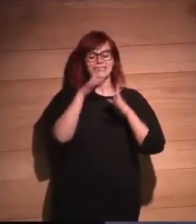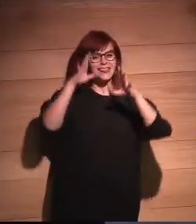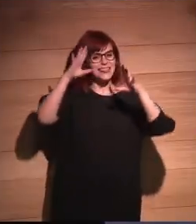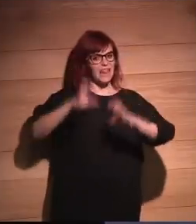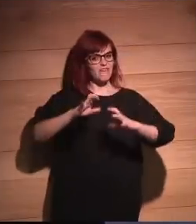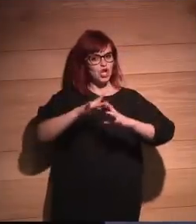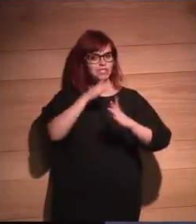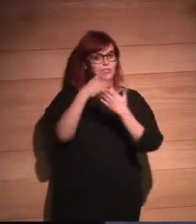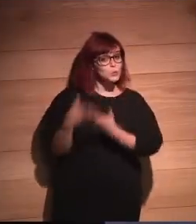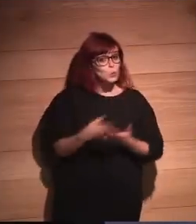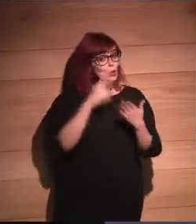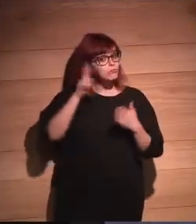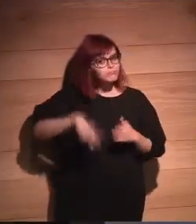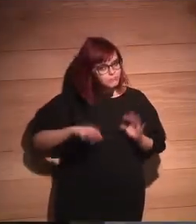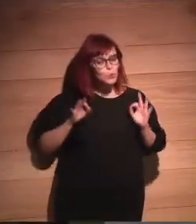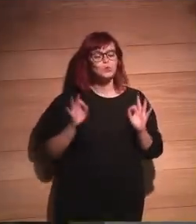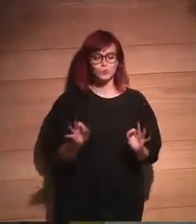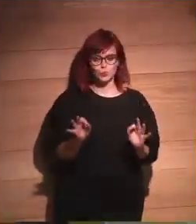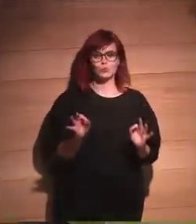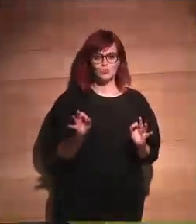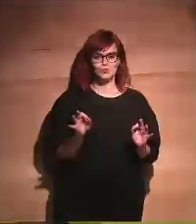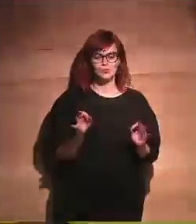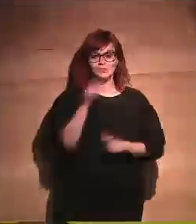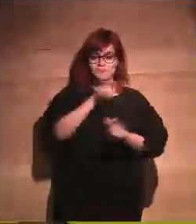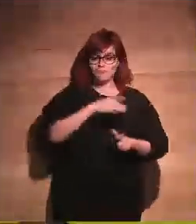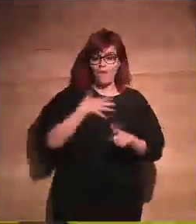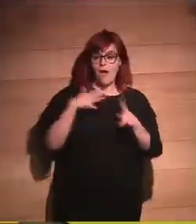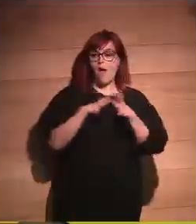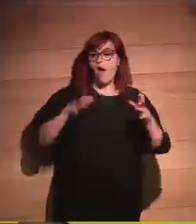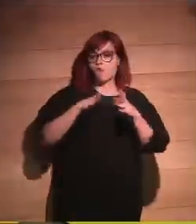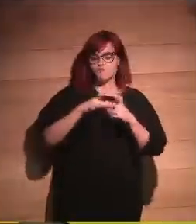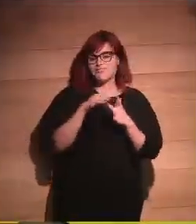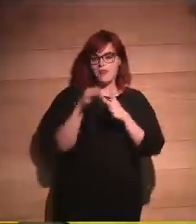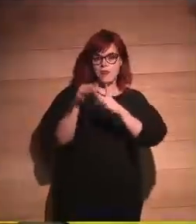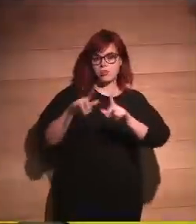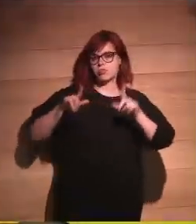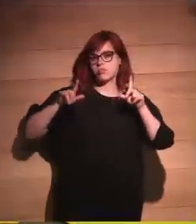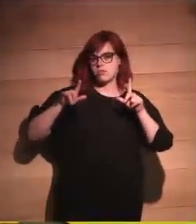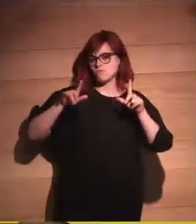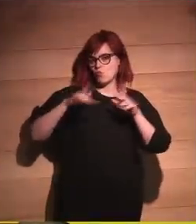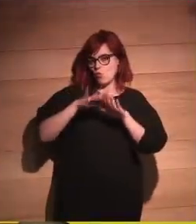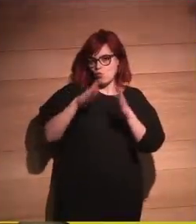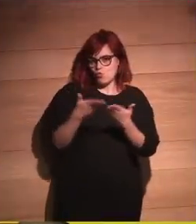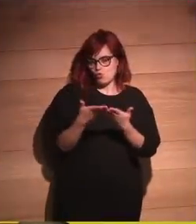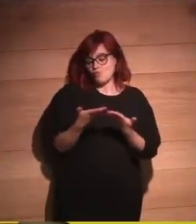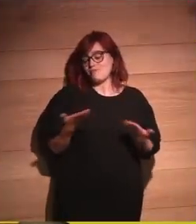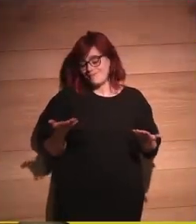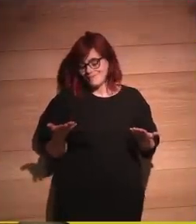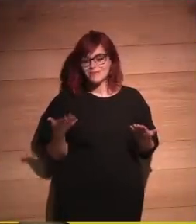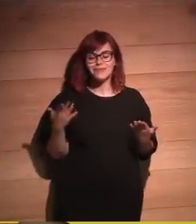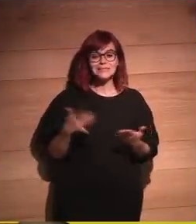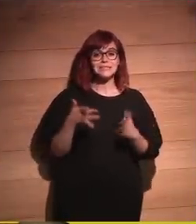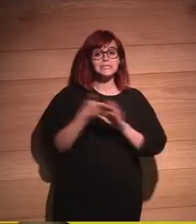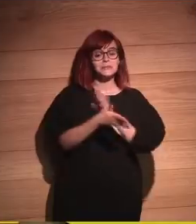cerebro, son aquellos que aspiran a ser líderes y referencias mundiales. Nadie mejor